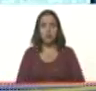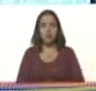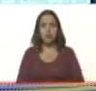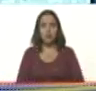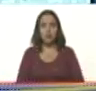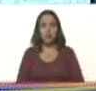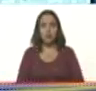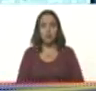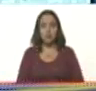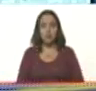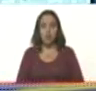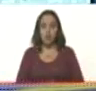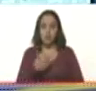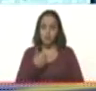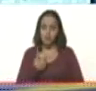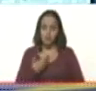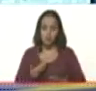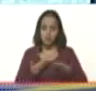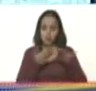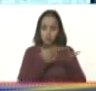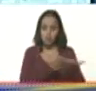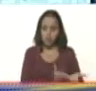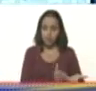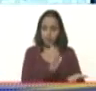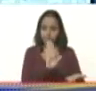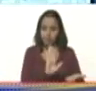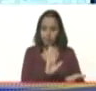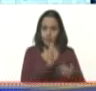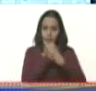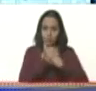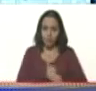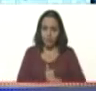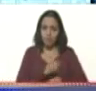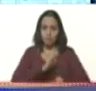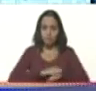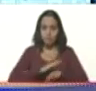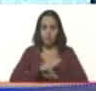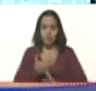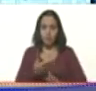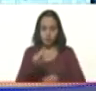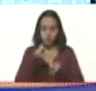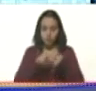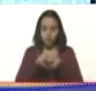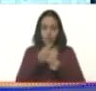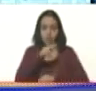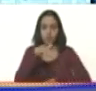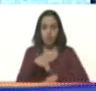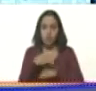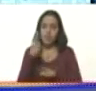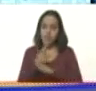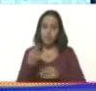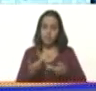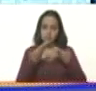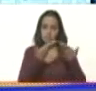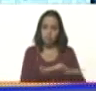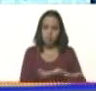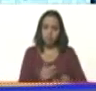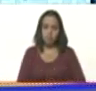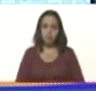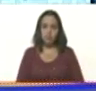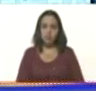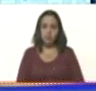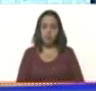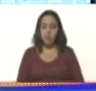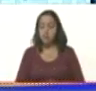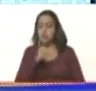Esto yo lo voy a poner diferido, porque el presupuesto nacional 2020 debe traer los recursos. En caso de que